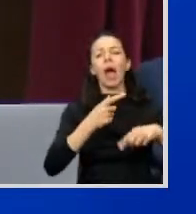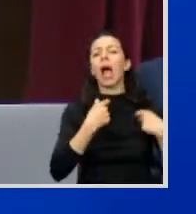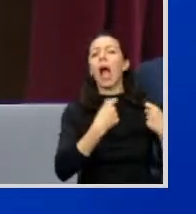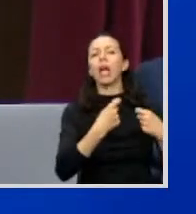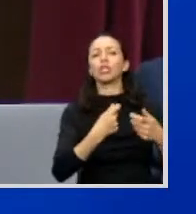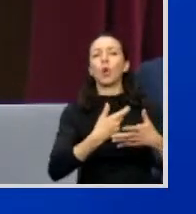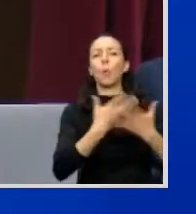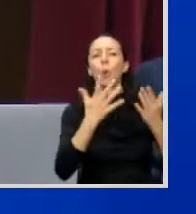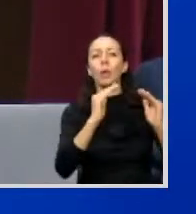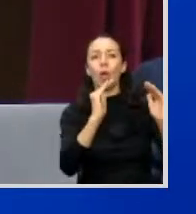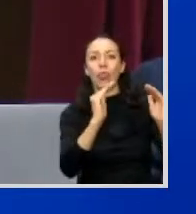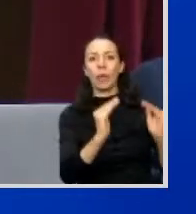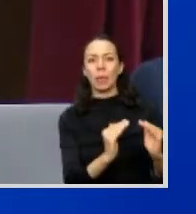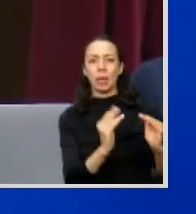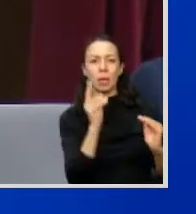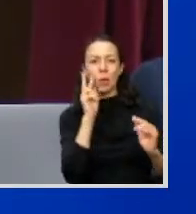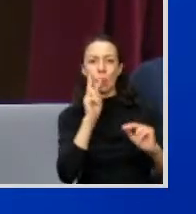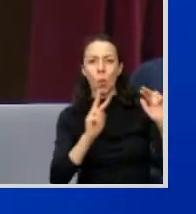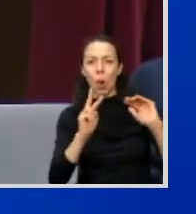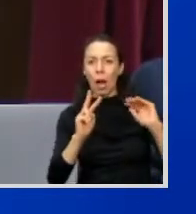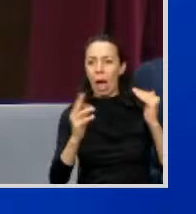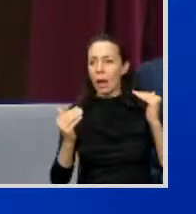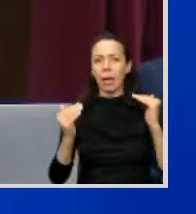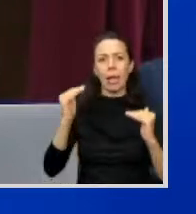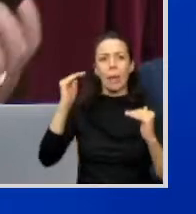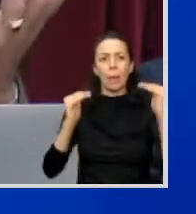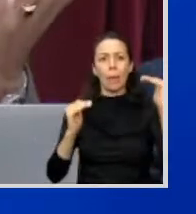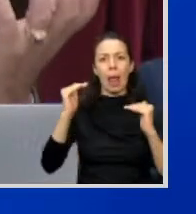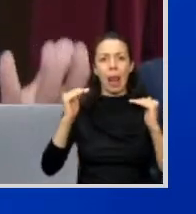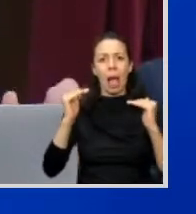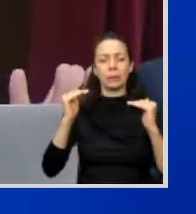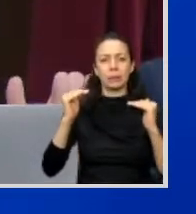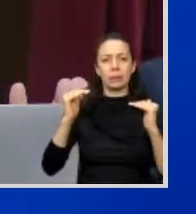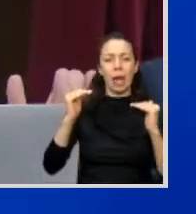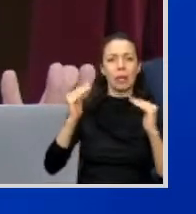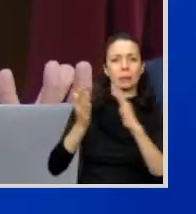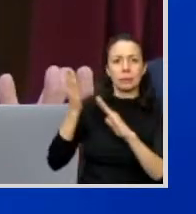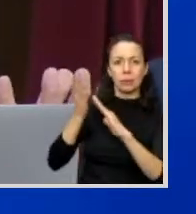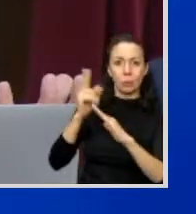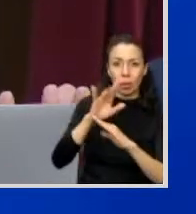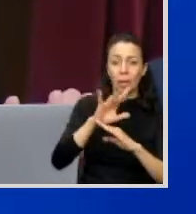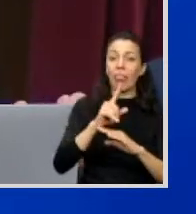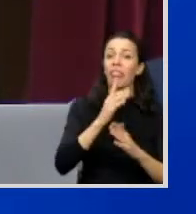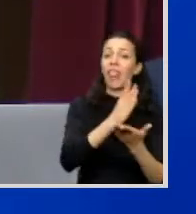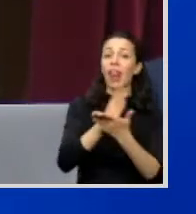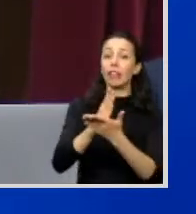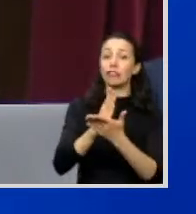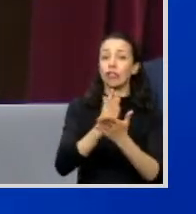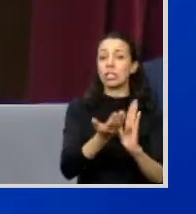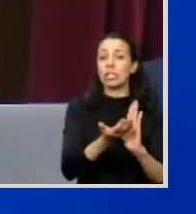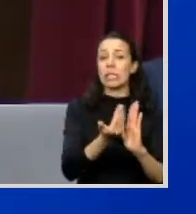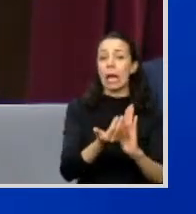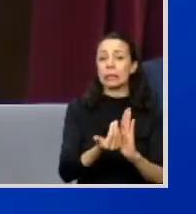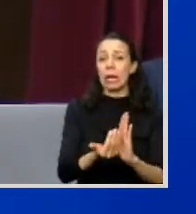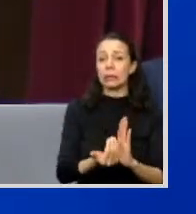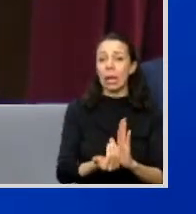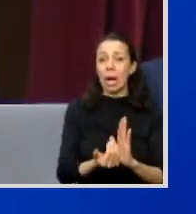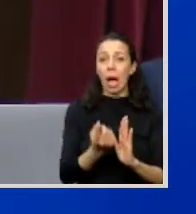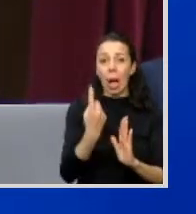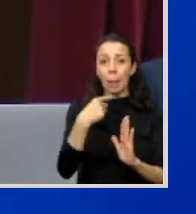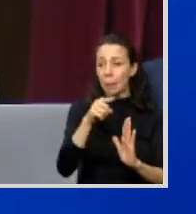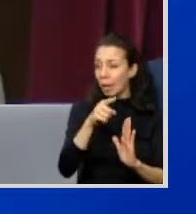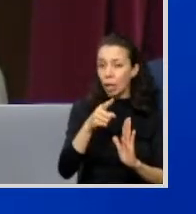síntesis, te lo dejo. Unidad de Juntos por el Cambio es el título primero. El segundo título es una